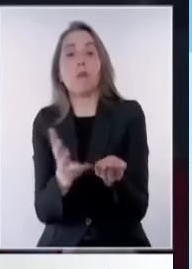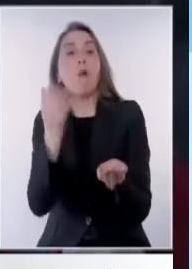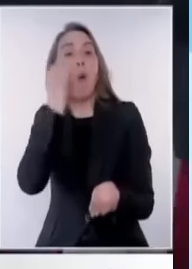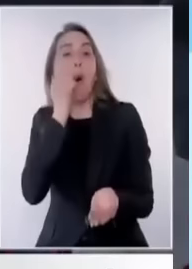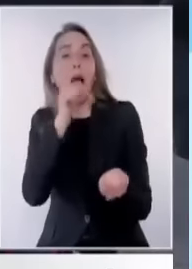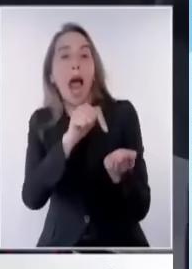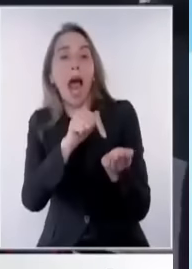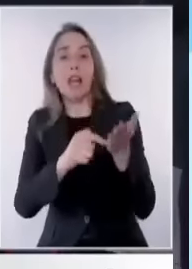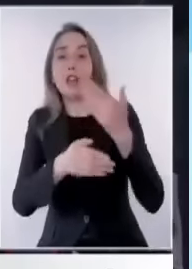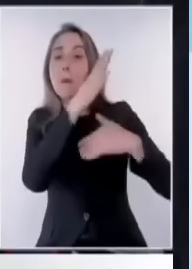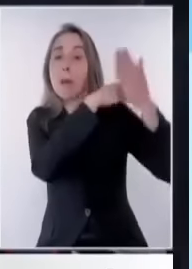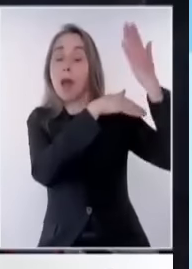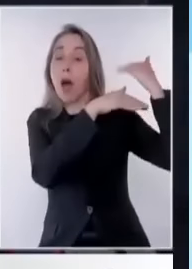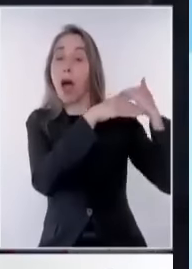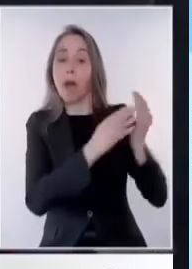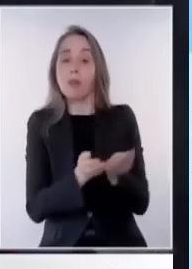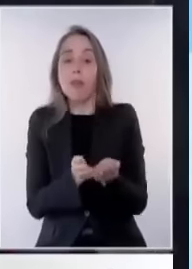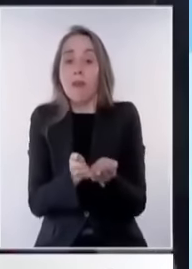mucho cariño, pero que no estaba